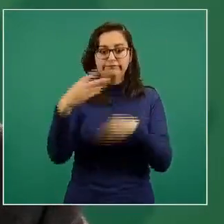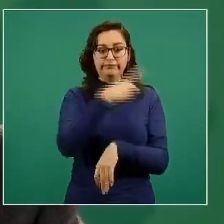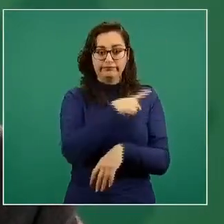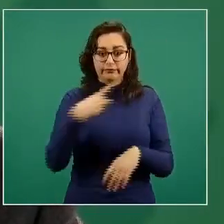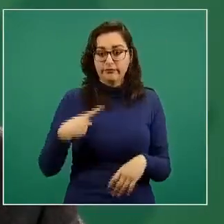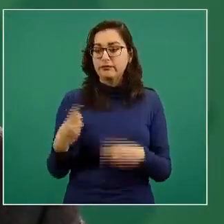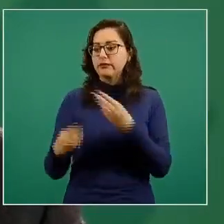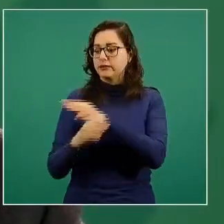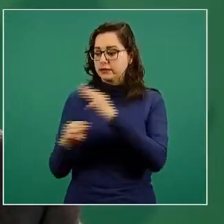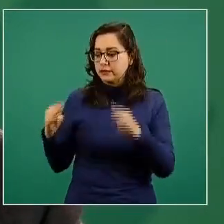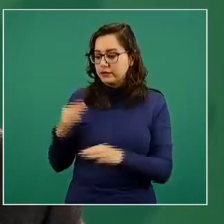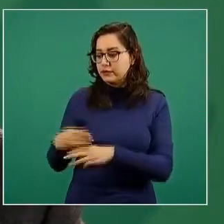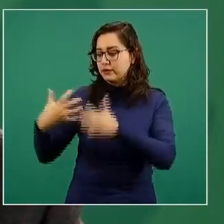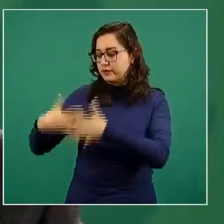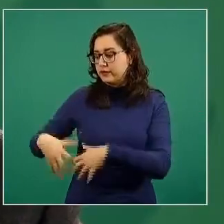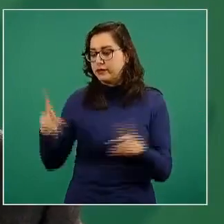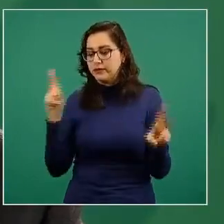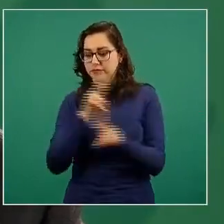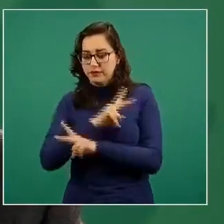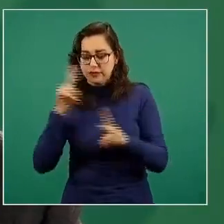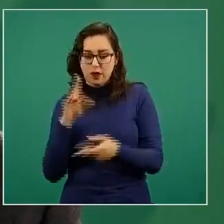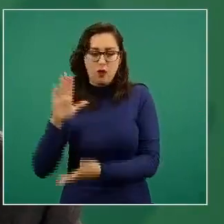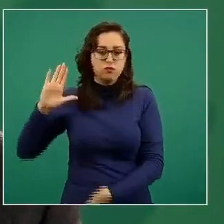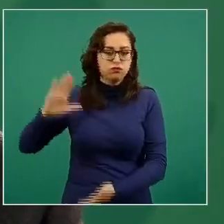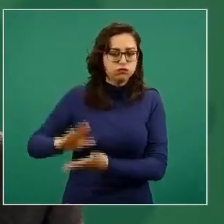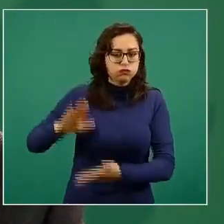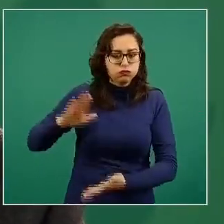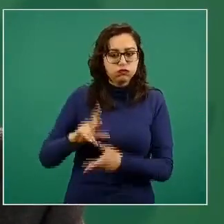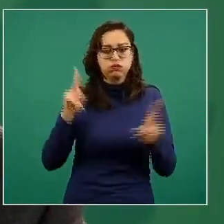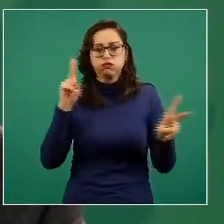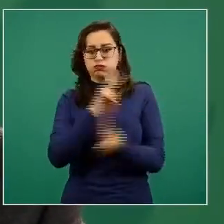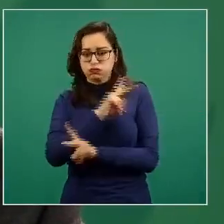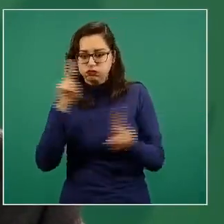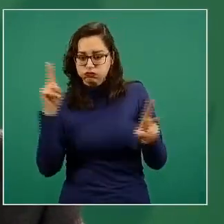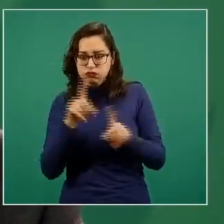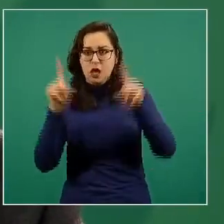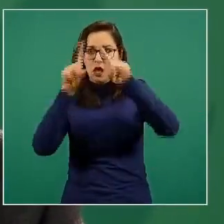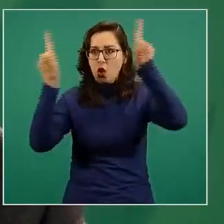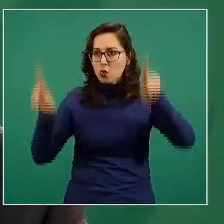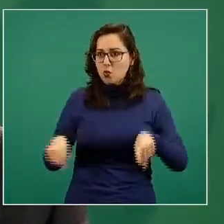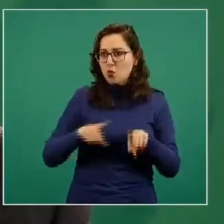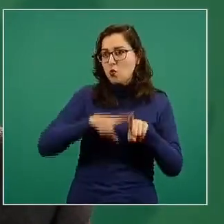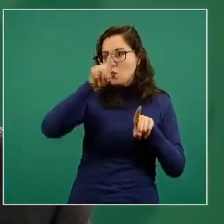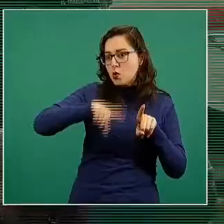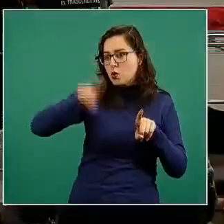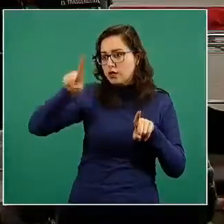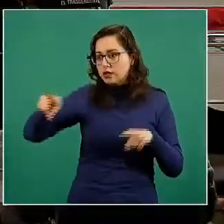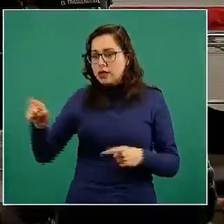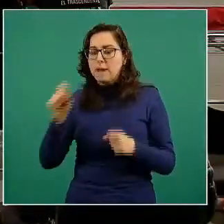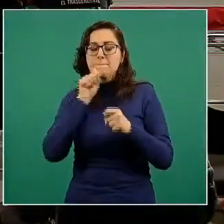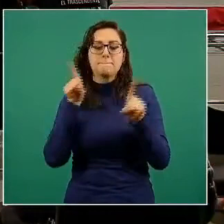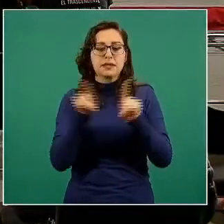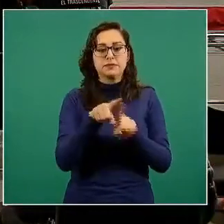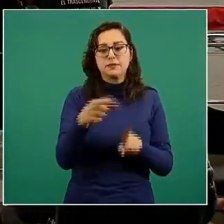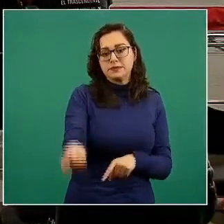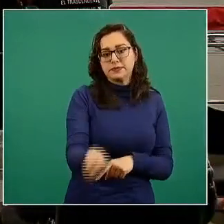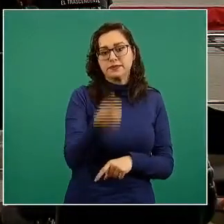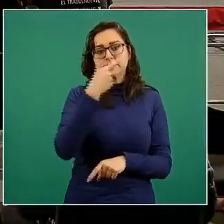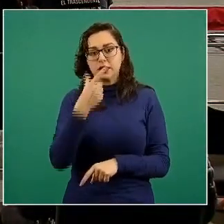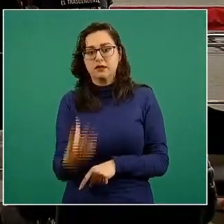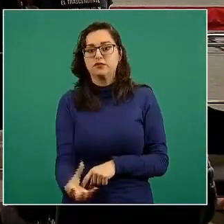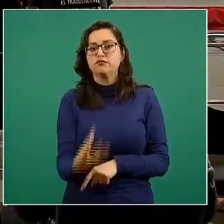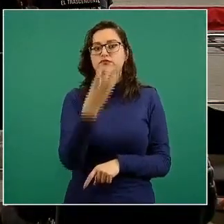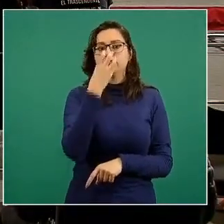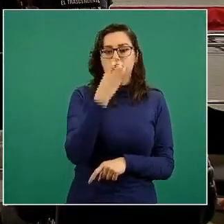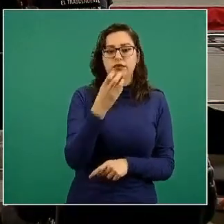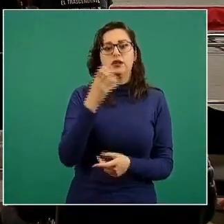equipos, ventiladores mecánicos, bombas de infusión, monitores, insumos, los relajantes musculares, los sedantes, los